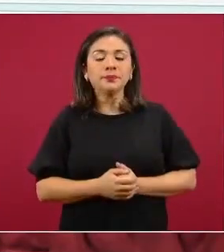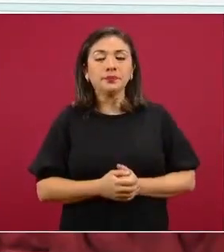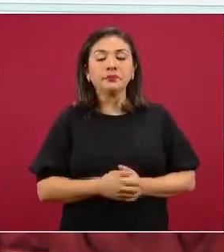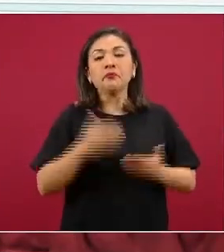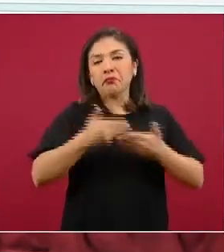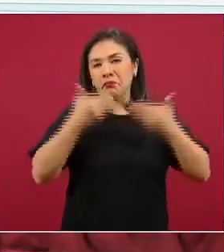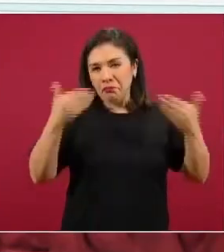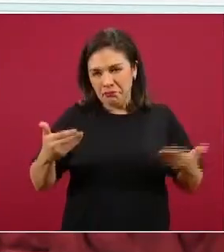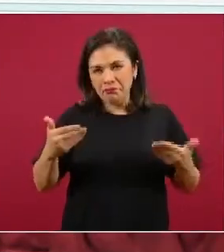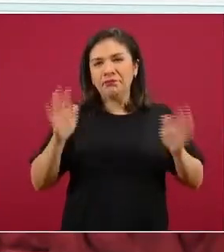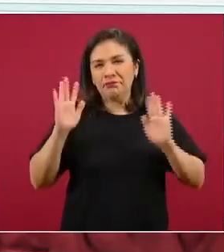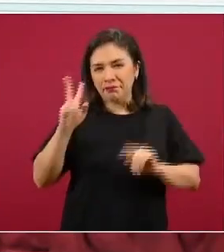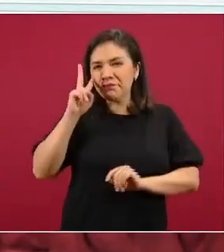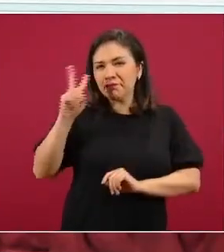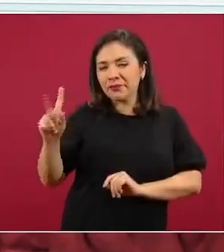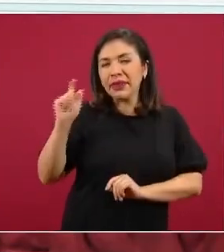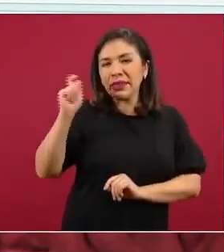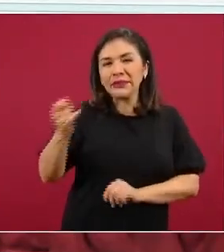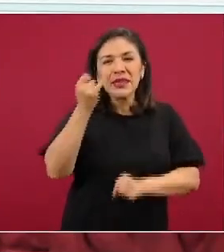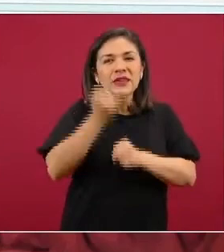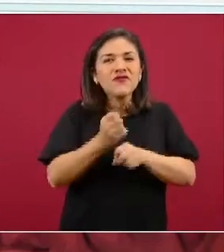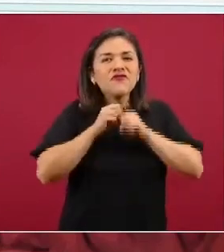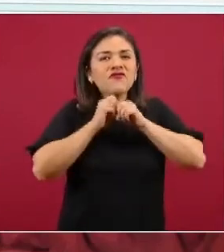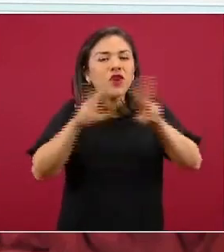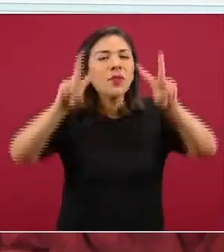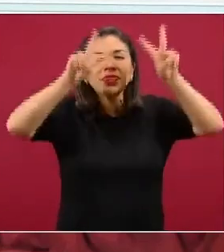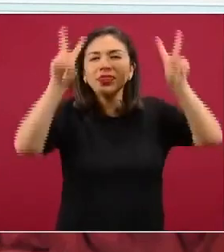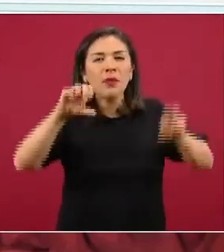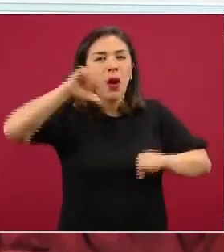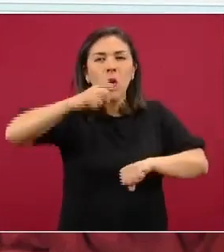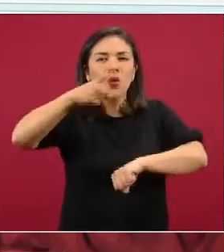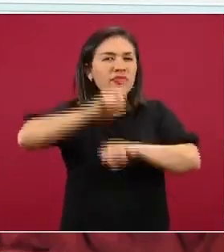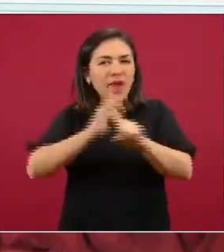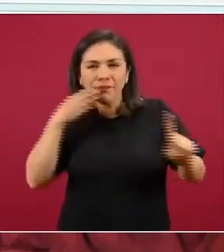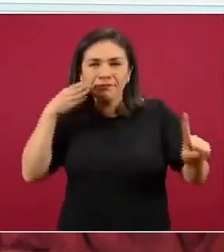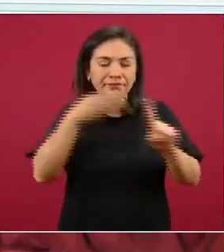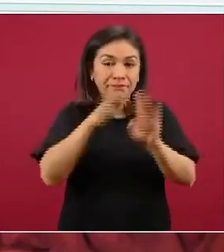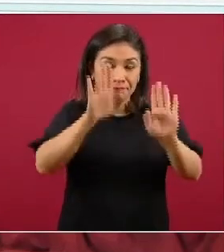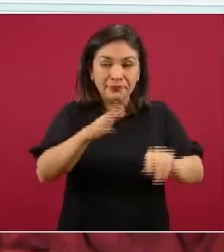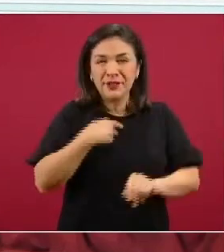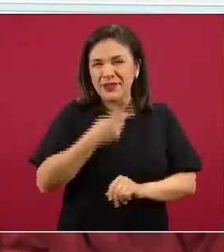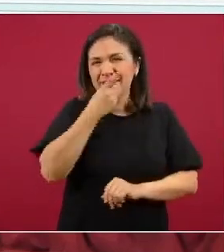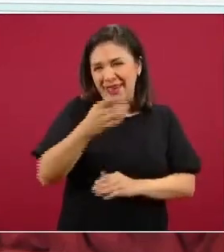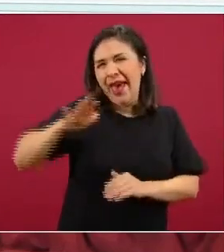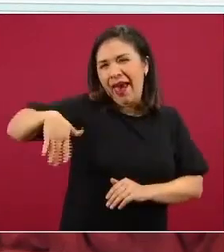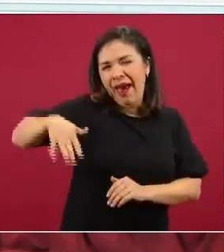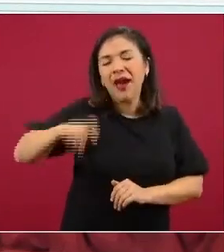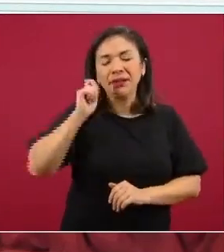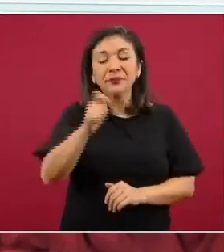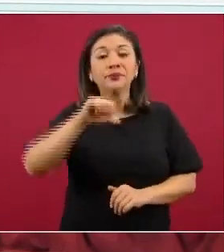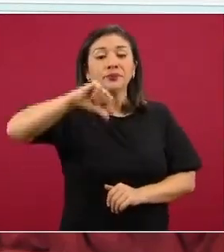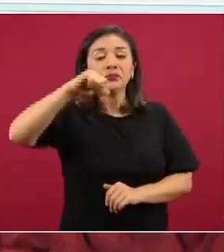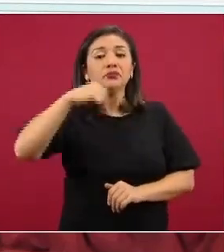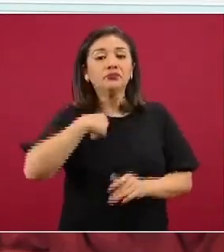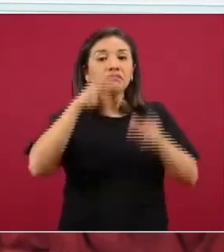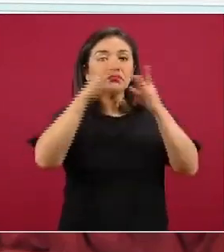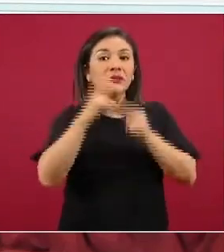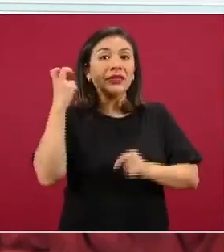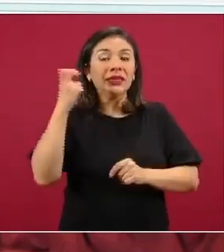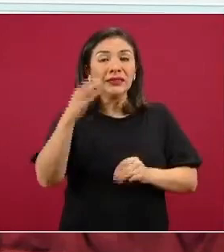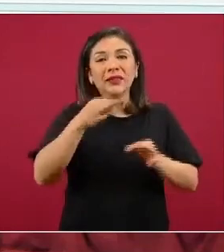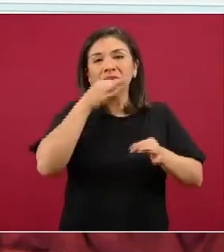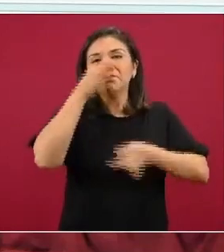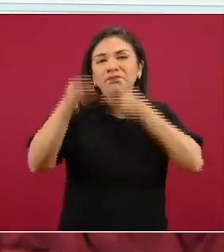Bueno, ahora pasemos directamente al informe temático, y como les mencioné en la introducción, voy a presentar este boletín,